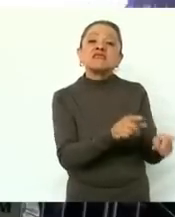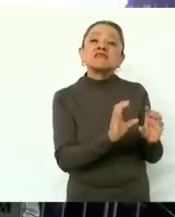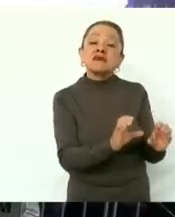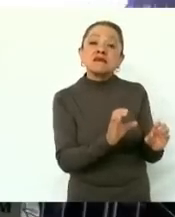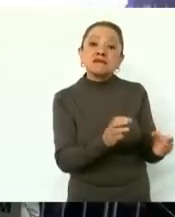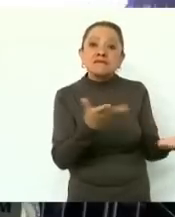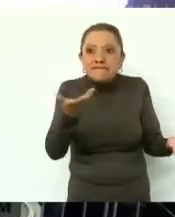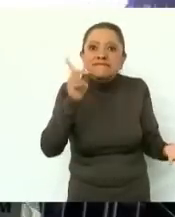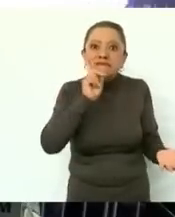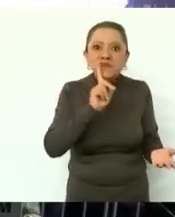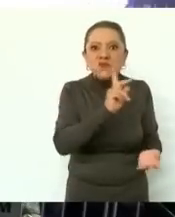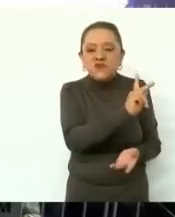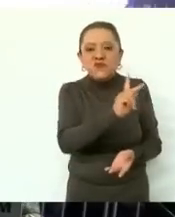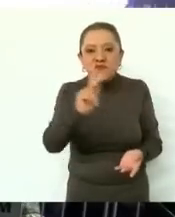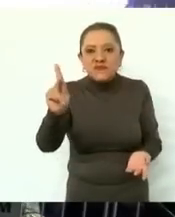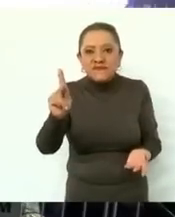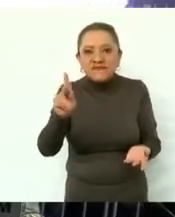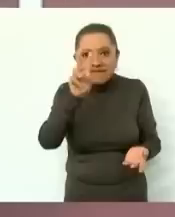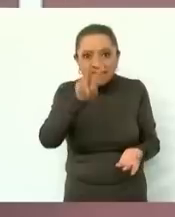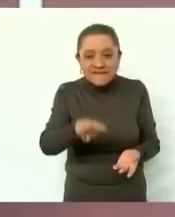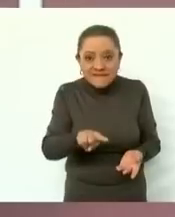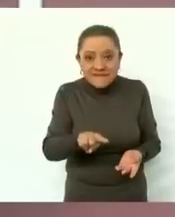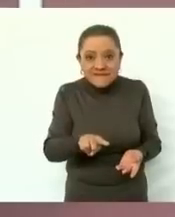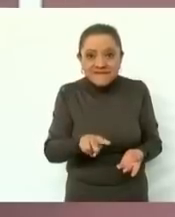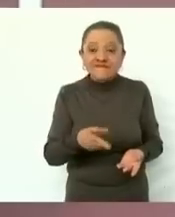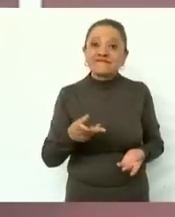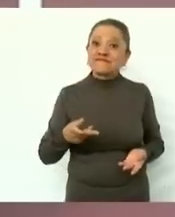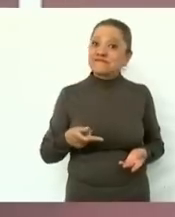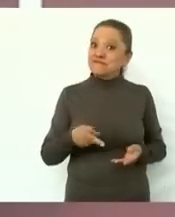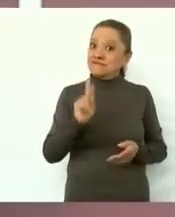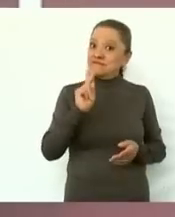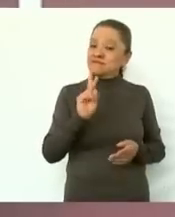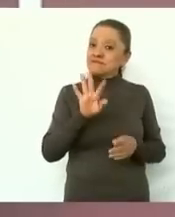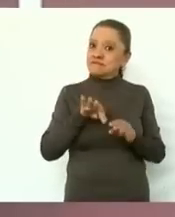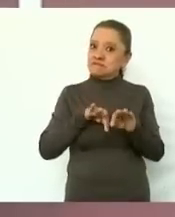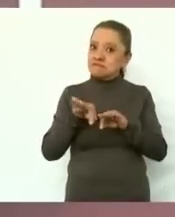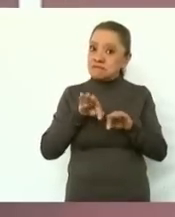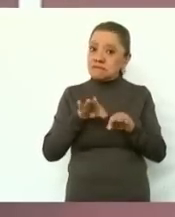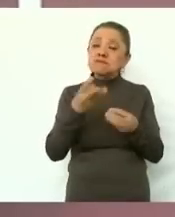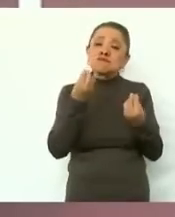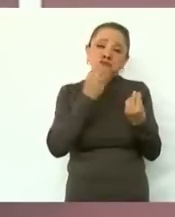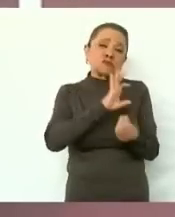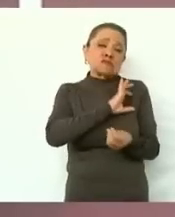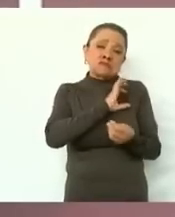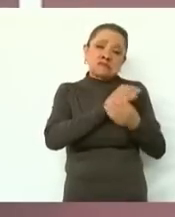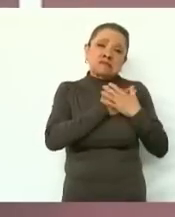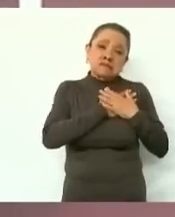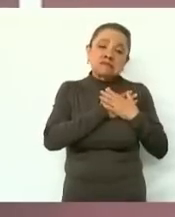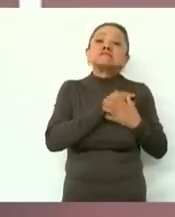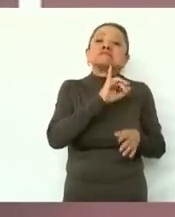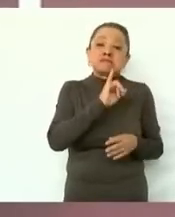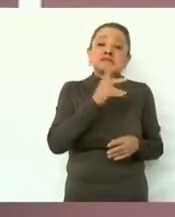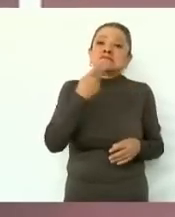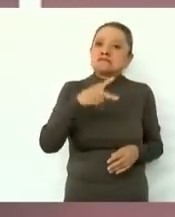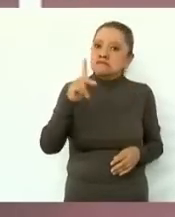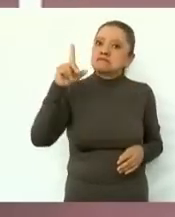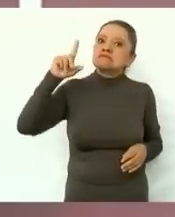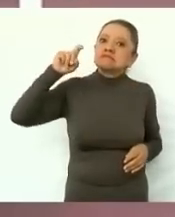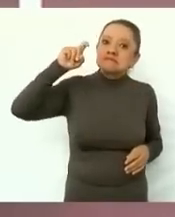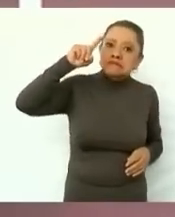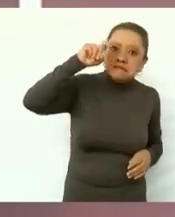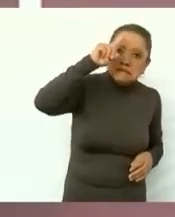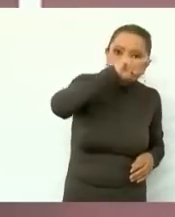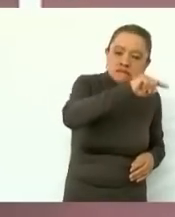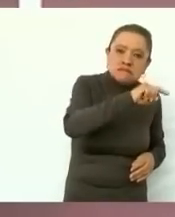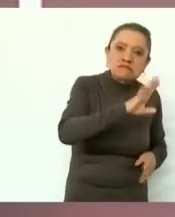¿Verdad? Y es un trabajo muy amoroso, pero difícil. Desde pequeñitos,